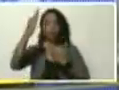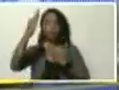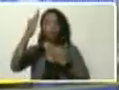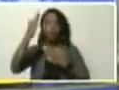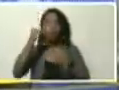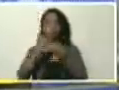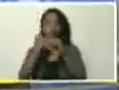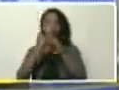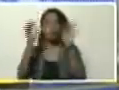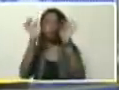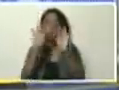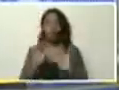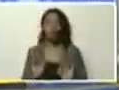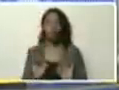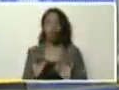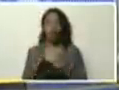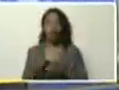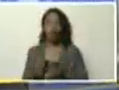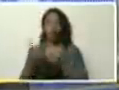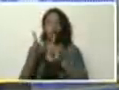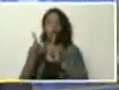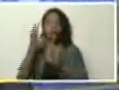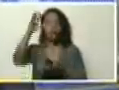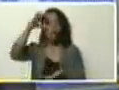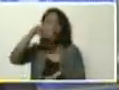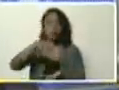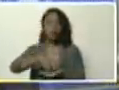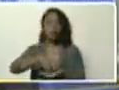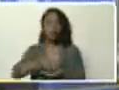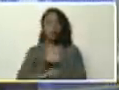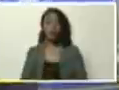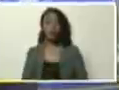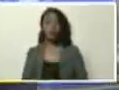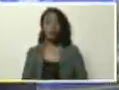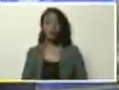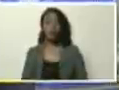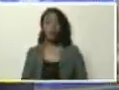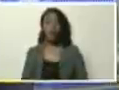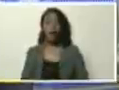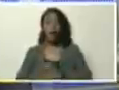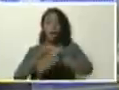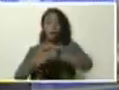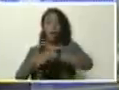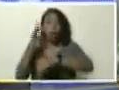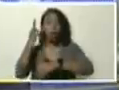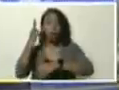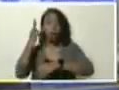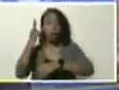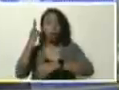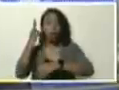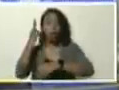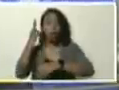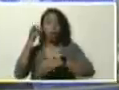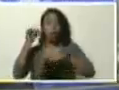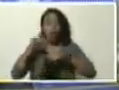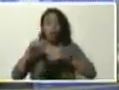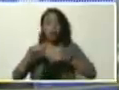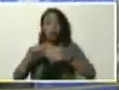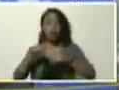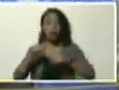Igualmente a las autoridades estadales, a la doctora Mireya Táquiva